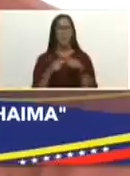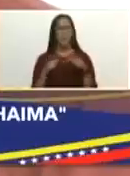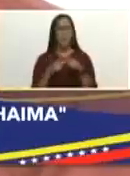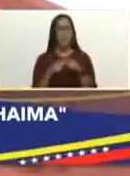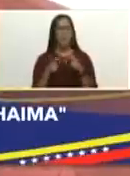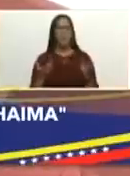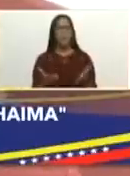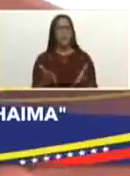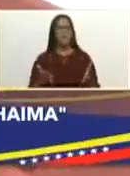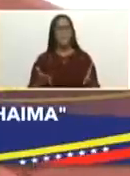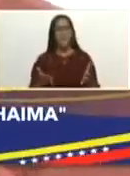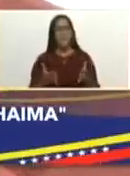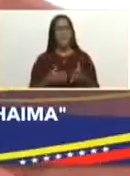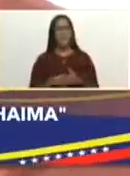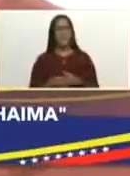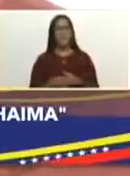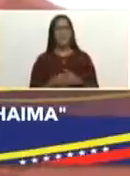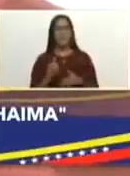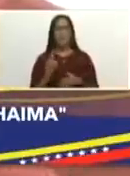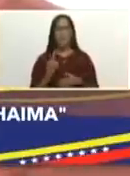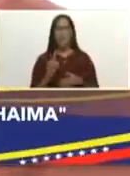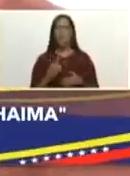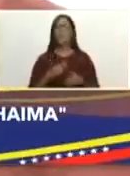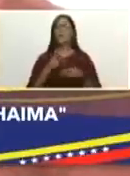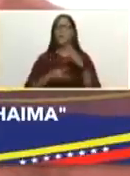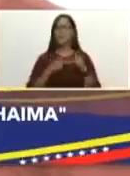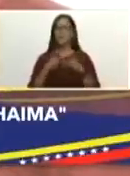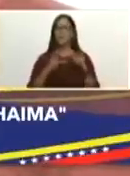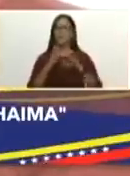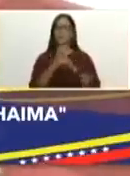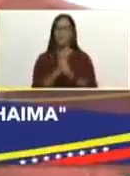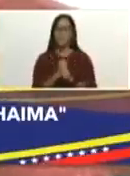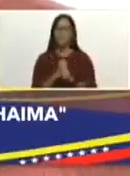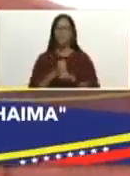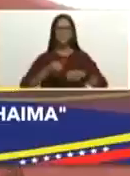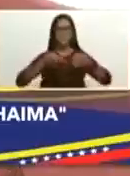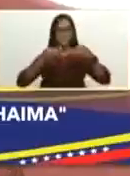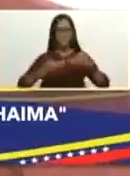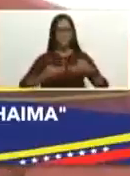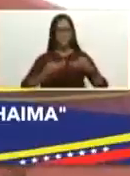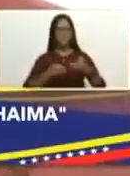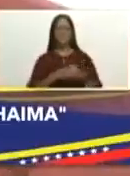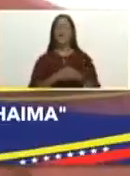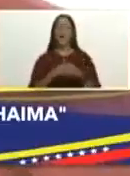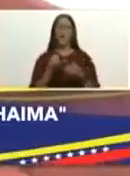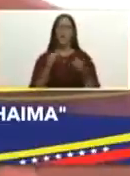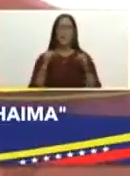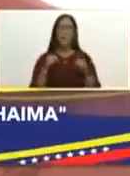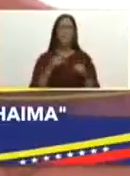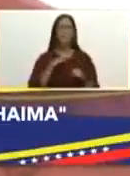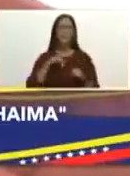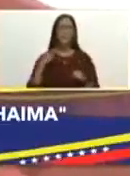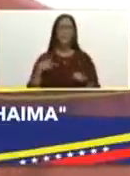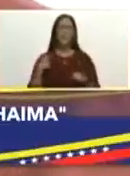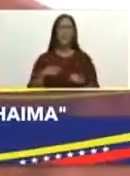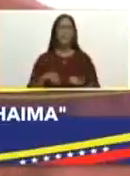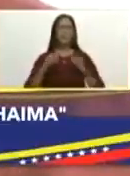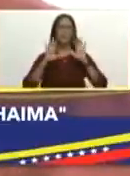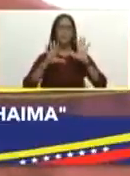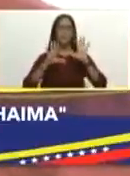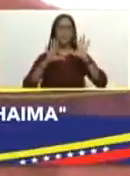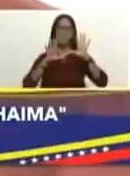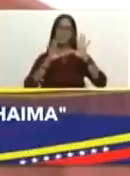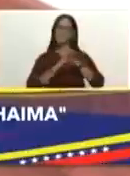ganar una producción confiable y segura. Así como esta, nosotros tenemos 112